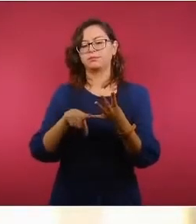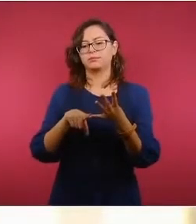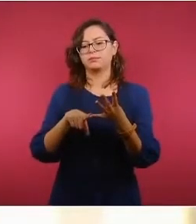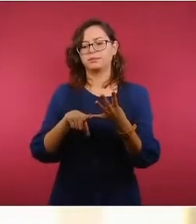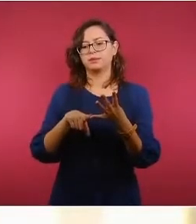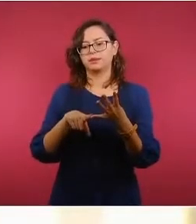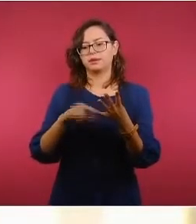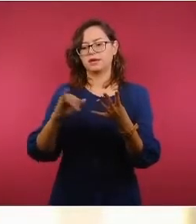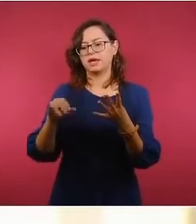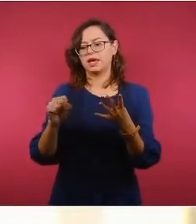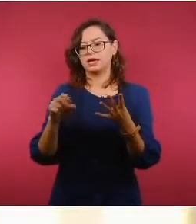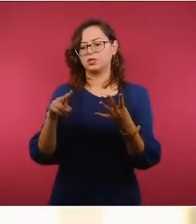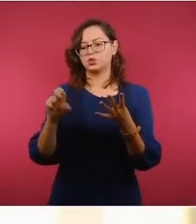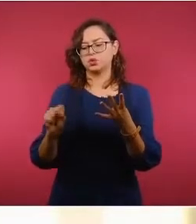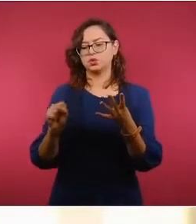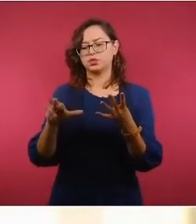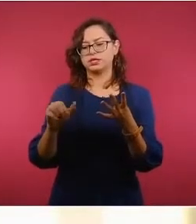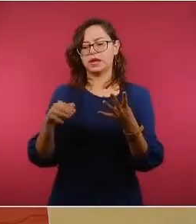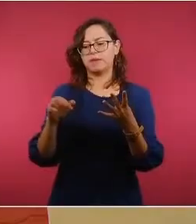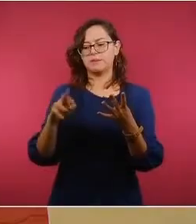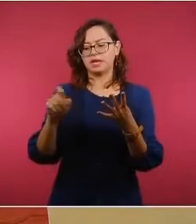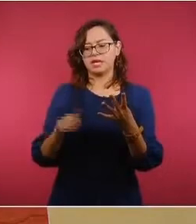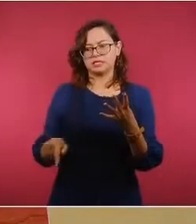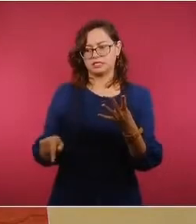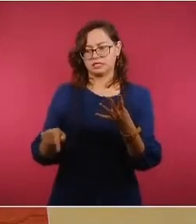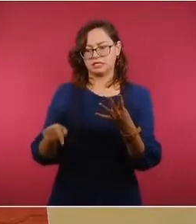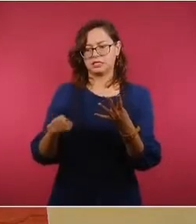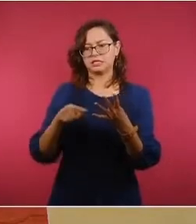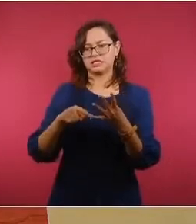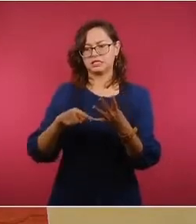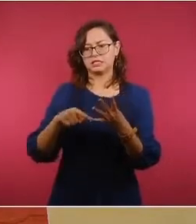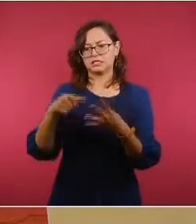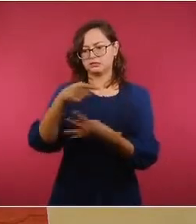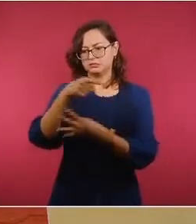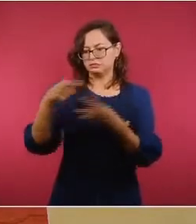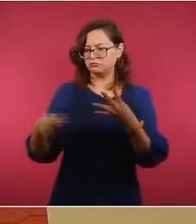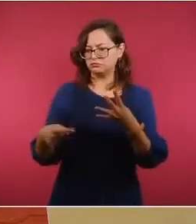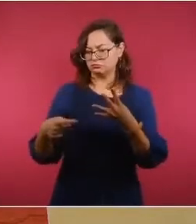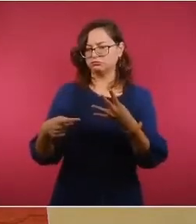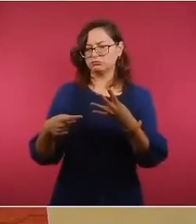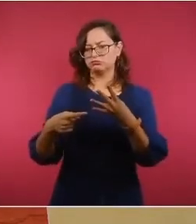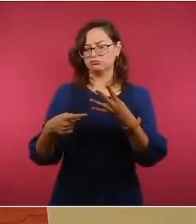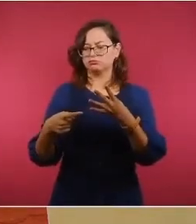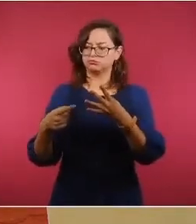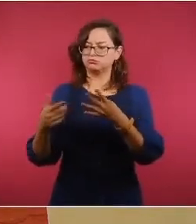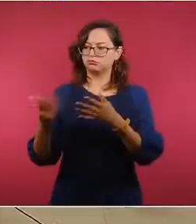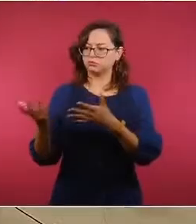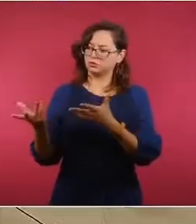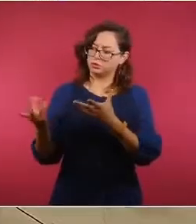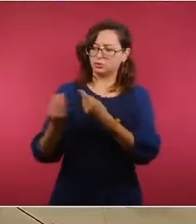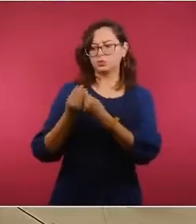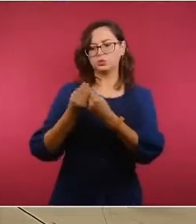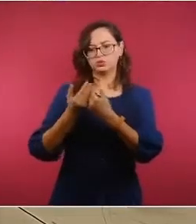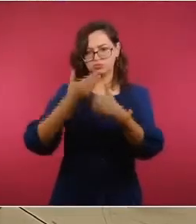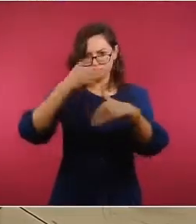y Jesús Ramírez. Ellos van a guiarles